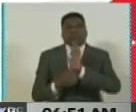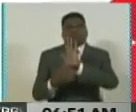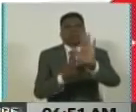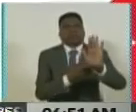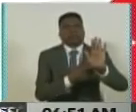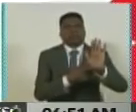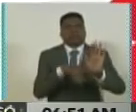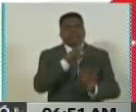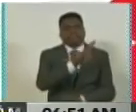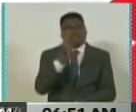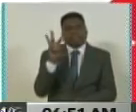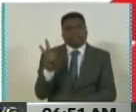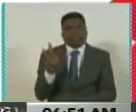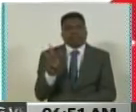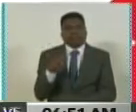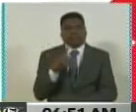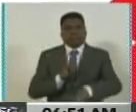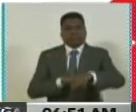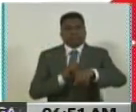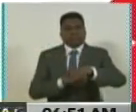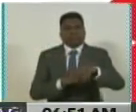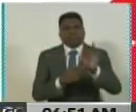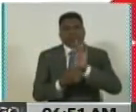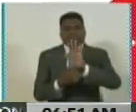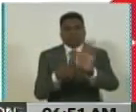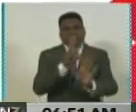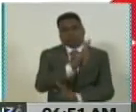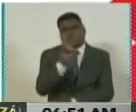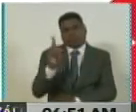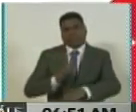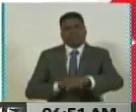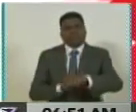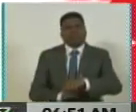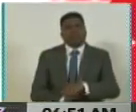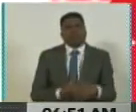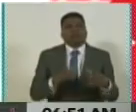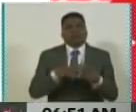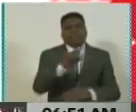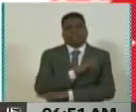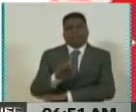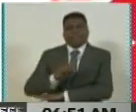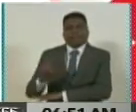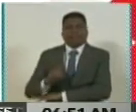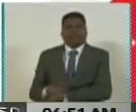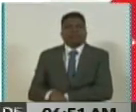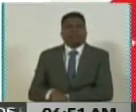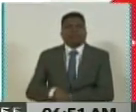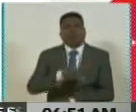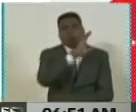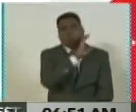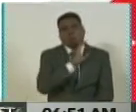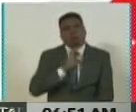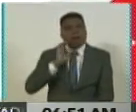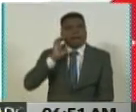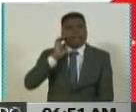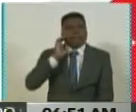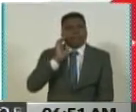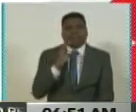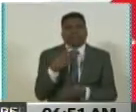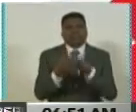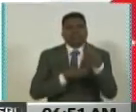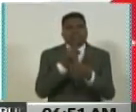Tiempos, donde pues se hace referencia a la exhortación que por parte de Capriles Radonqui se hizo a